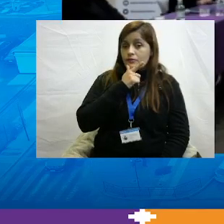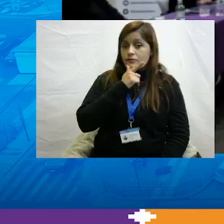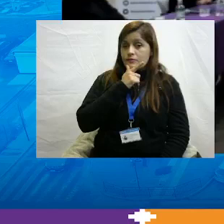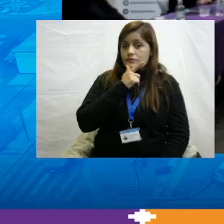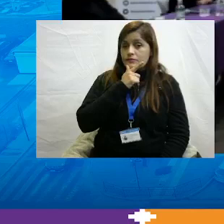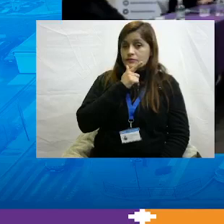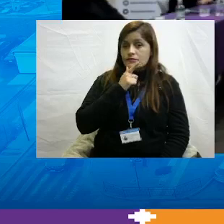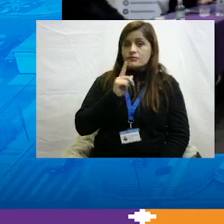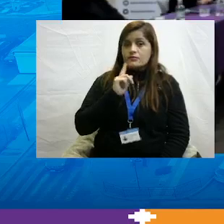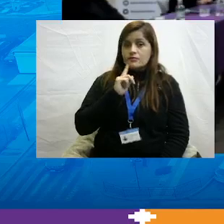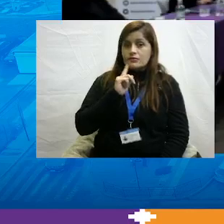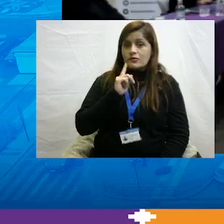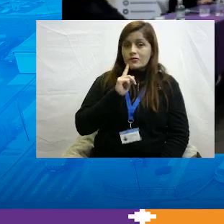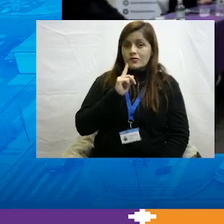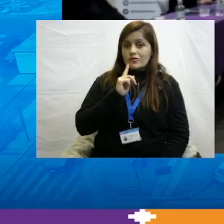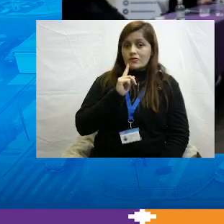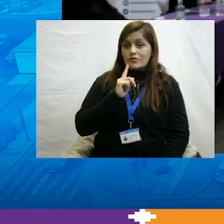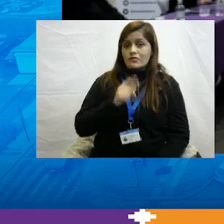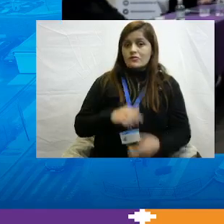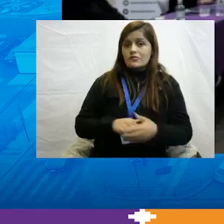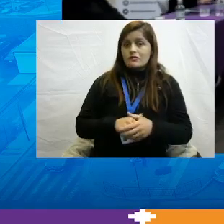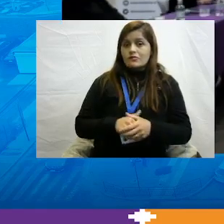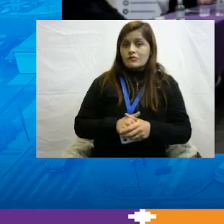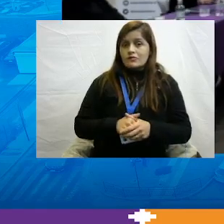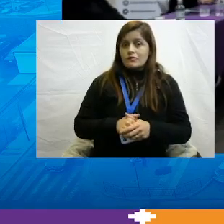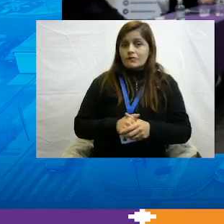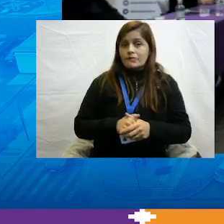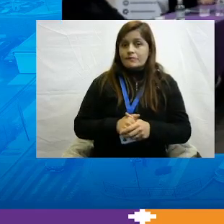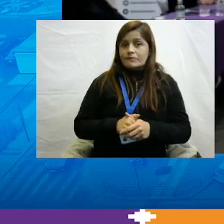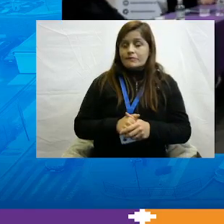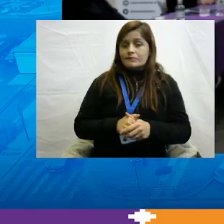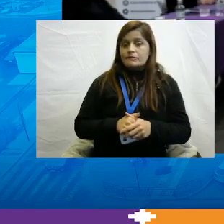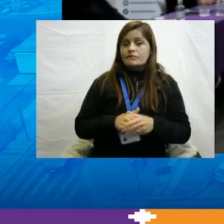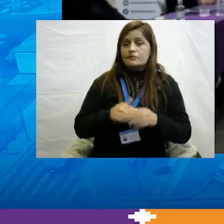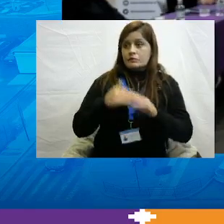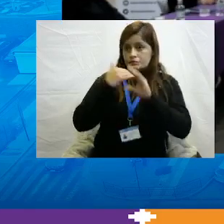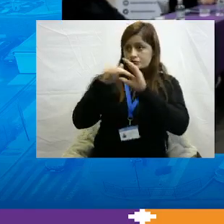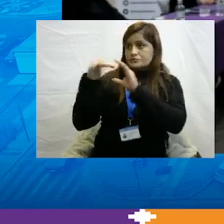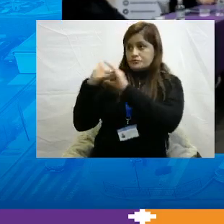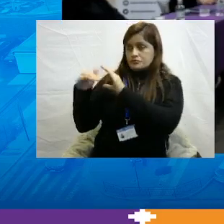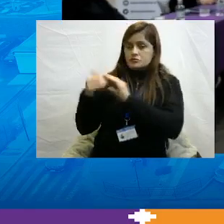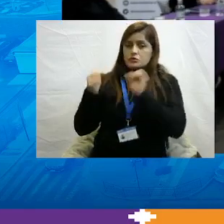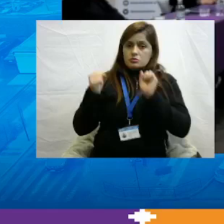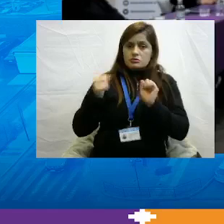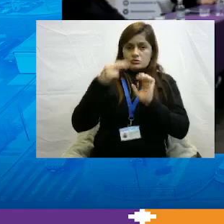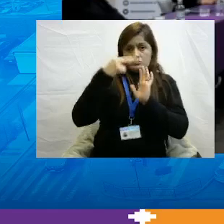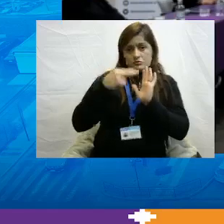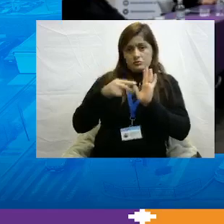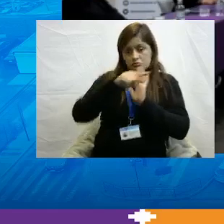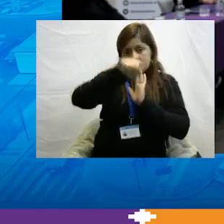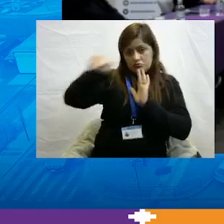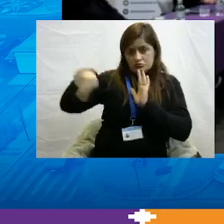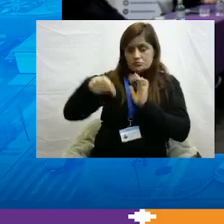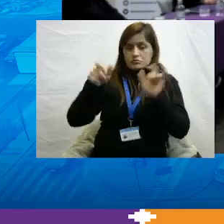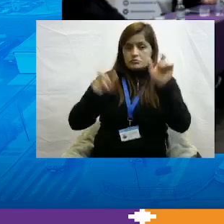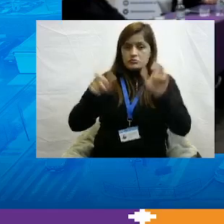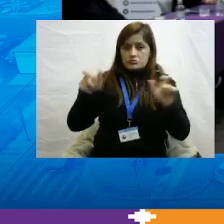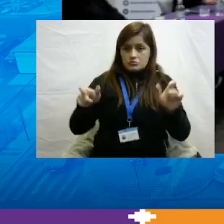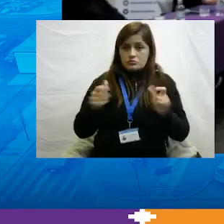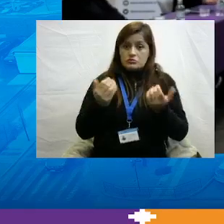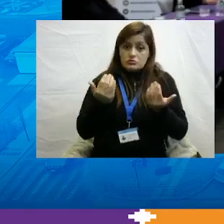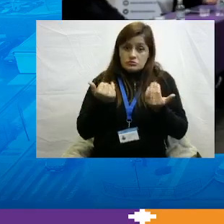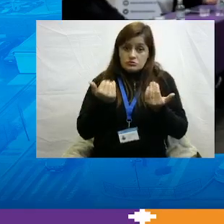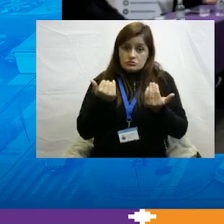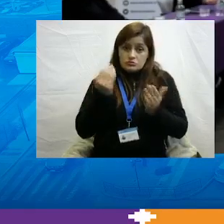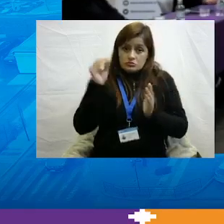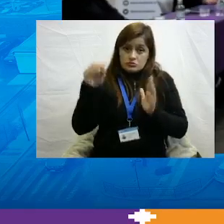mandó a ustedes para que pudieran darle lectura y eventualmente, o si es necesario verlo en